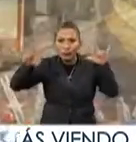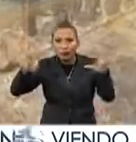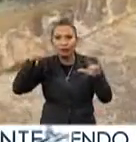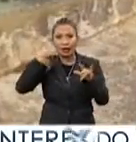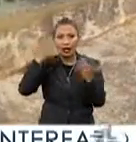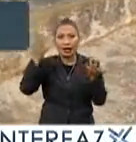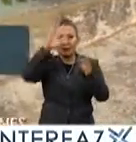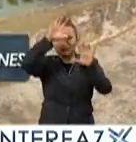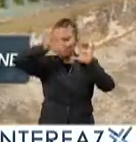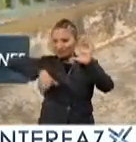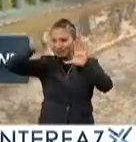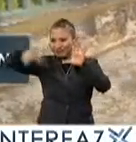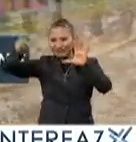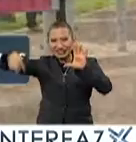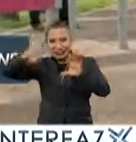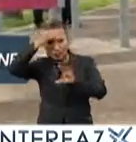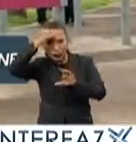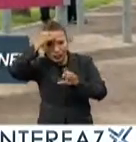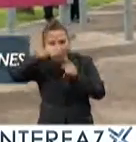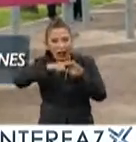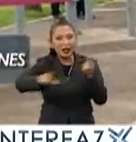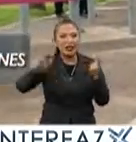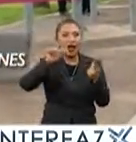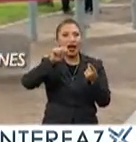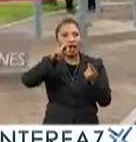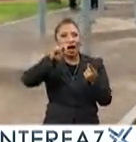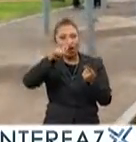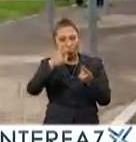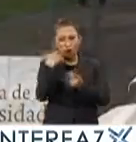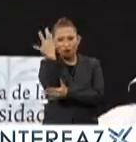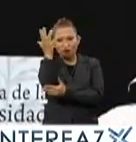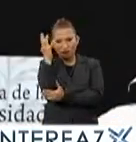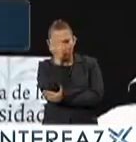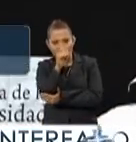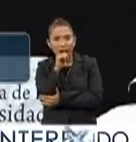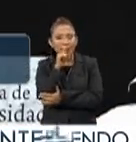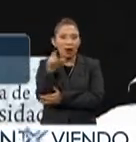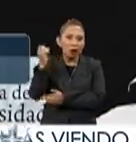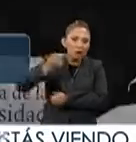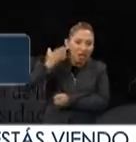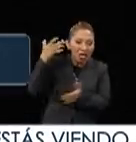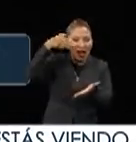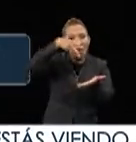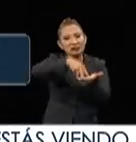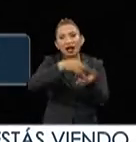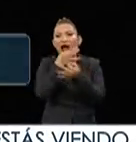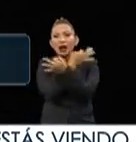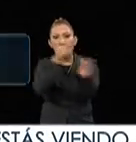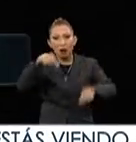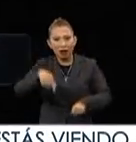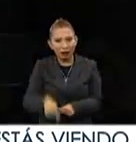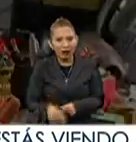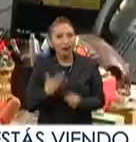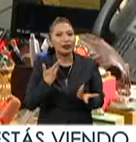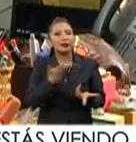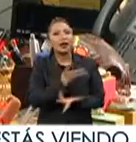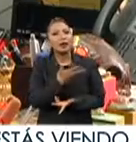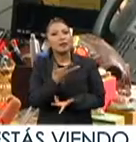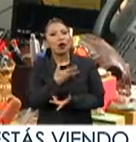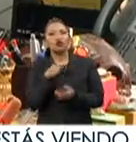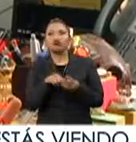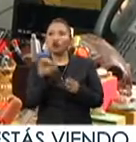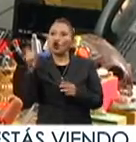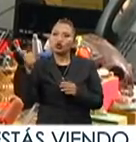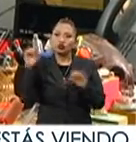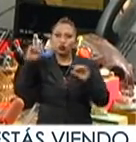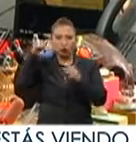en las rejas de Chapultepec, en las rejas de San Juan de Aragón, a veces conferencias que se anuncian aquí. Tenemos los